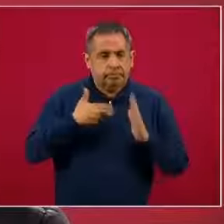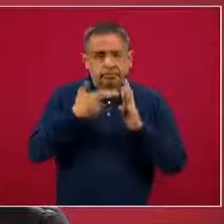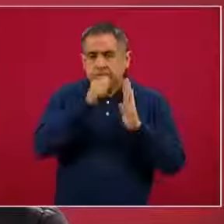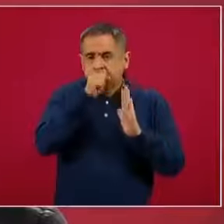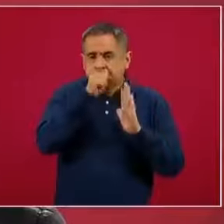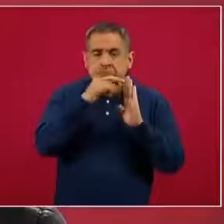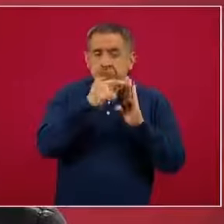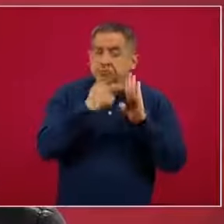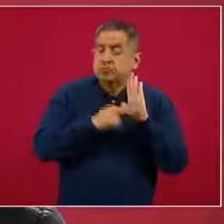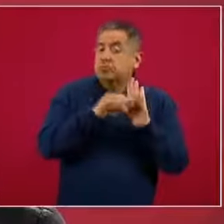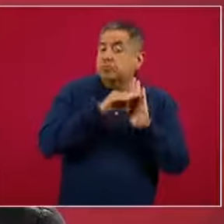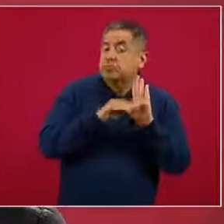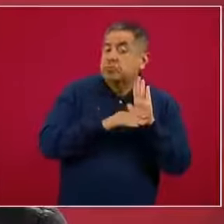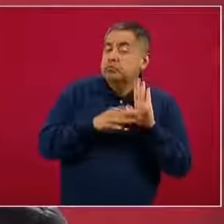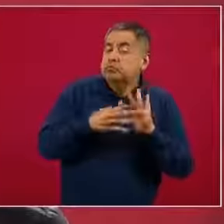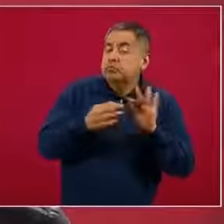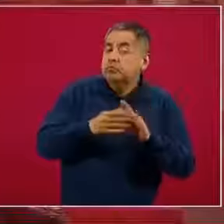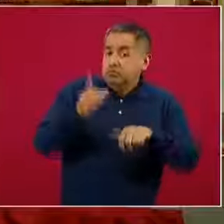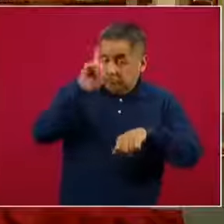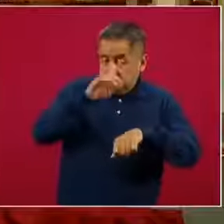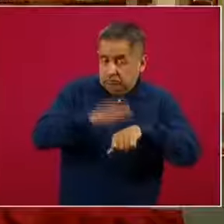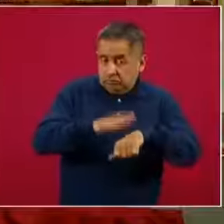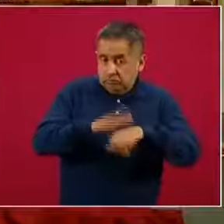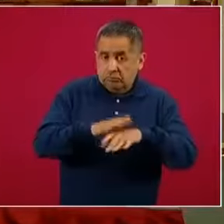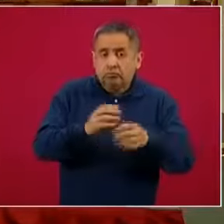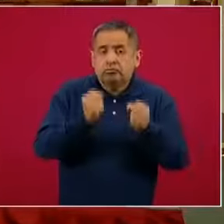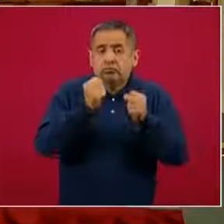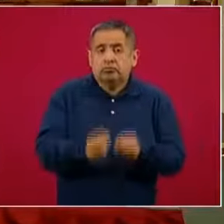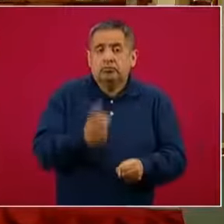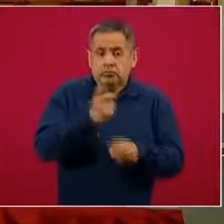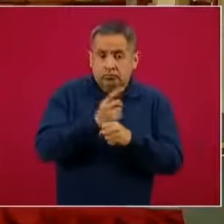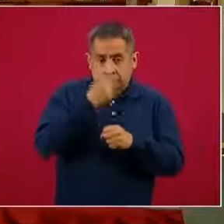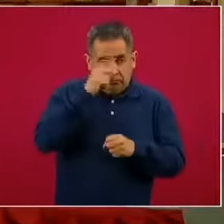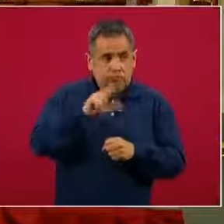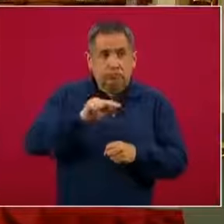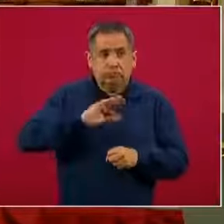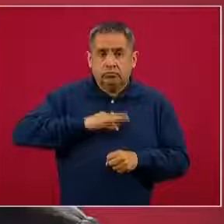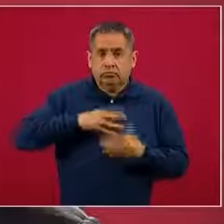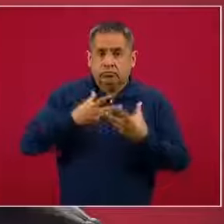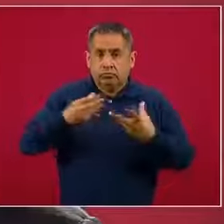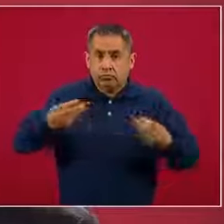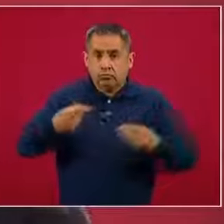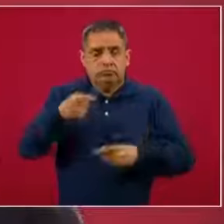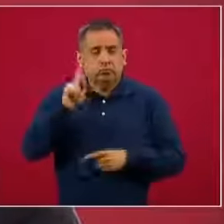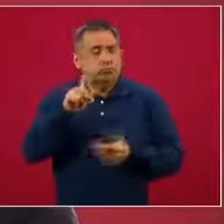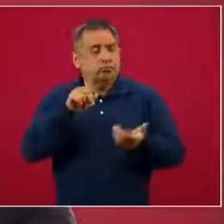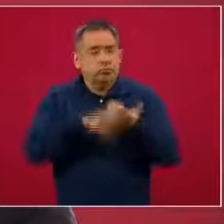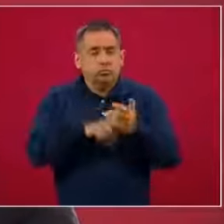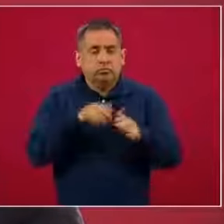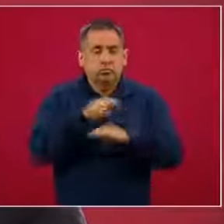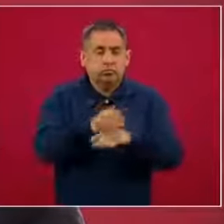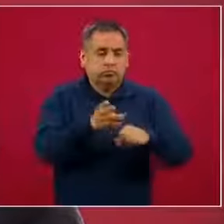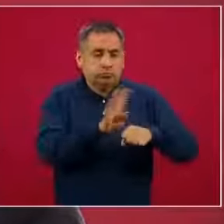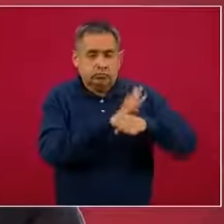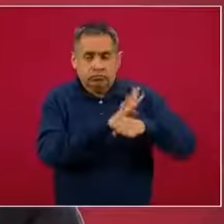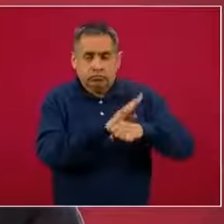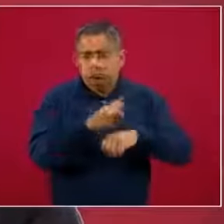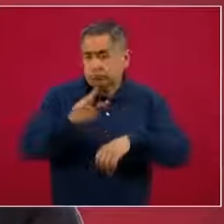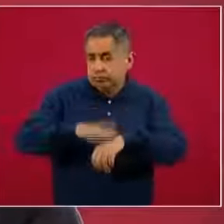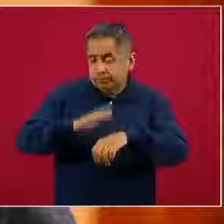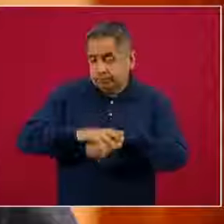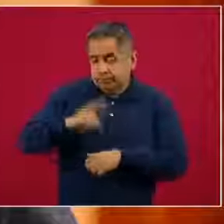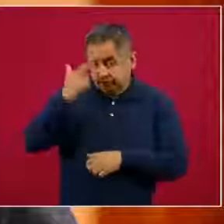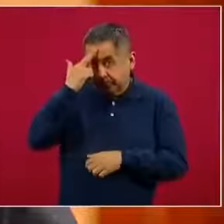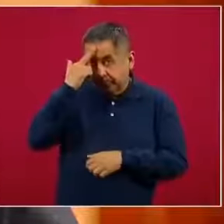República? Gran cantidad de medidas de seguridad sanitaria, pero con respecto a COVID, recordarán